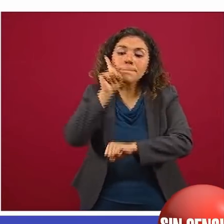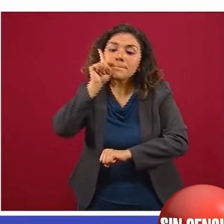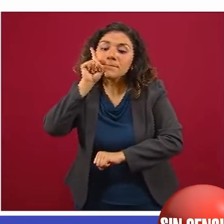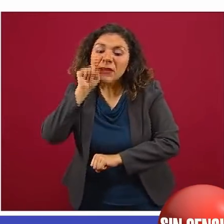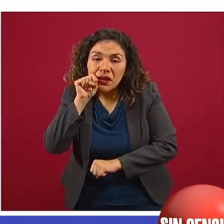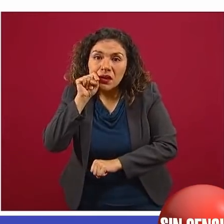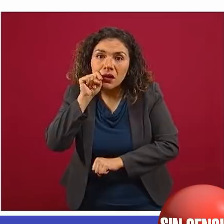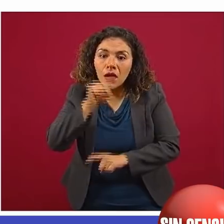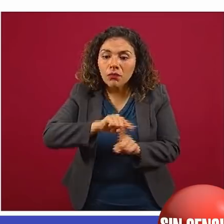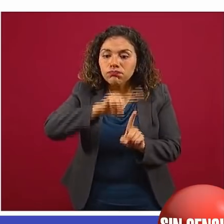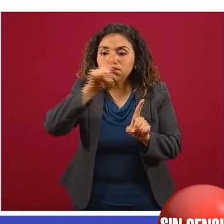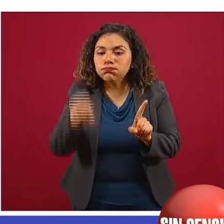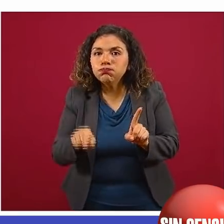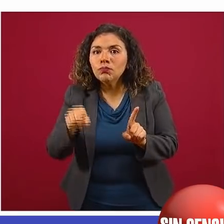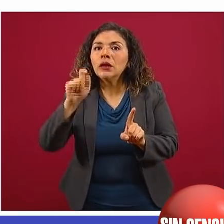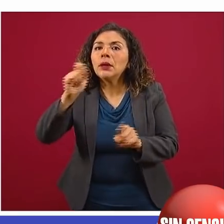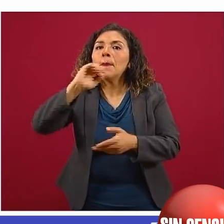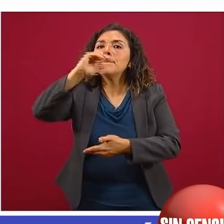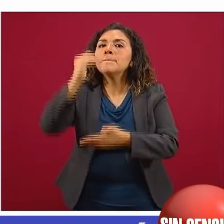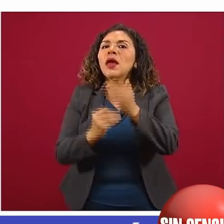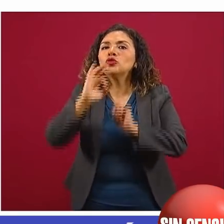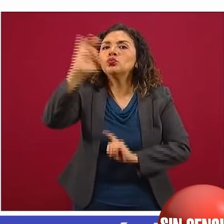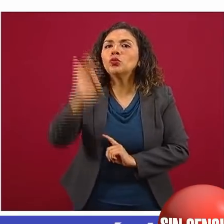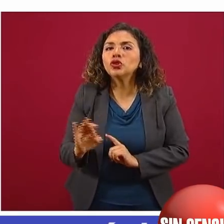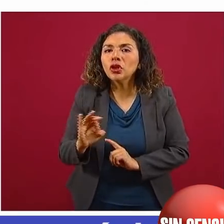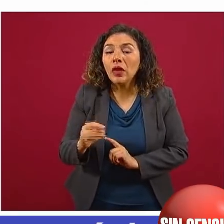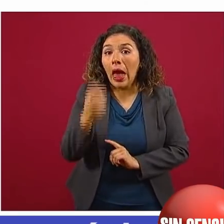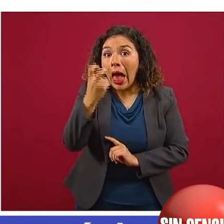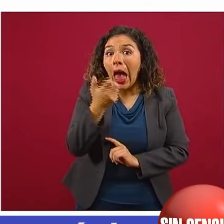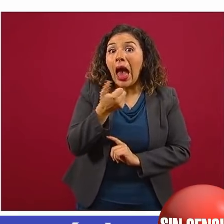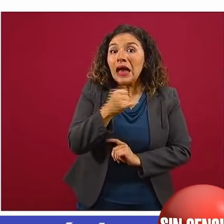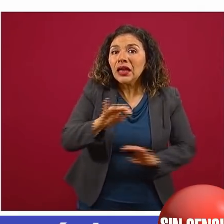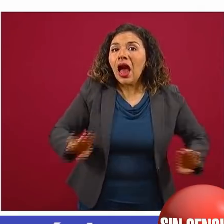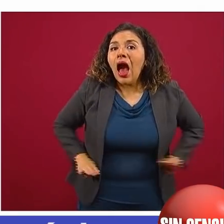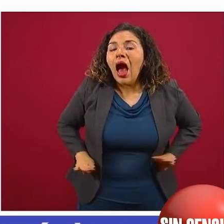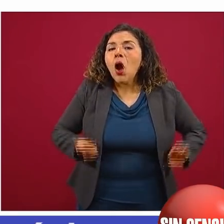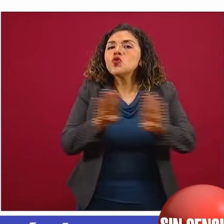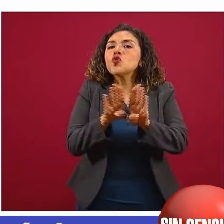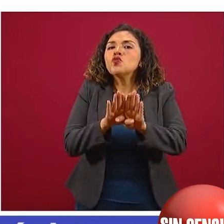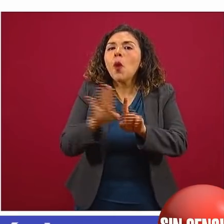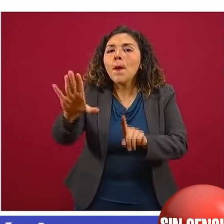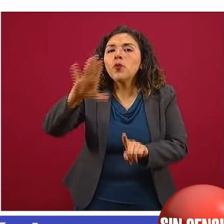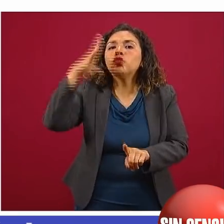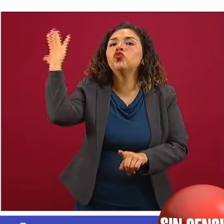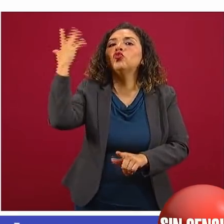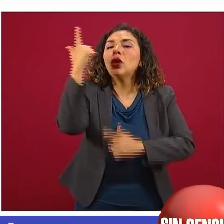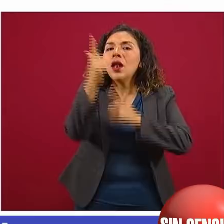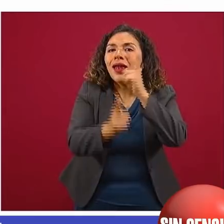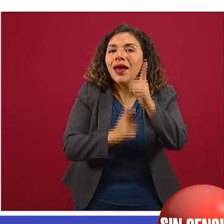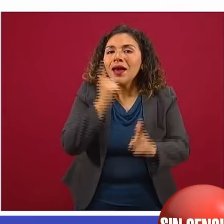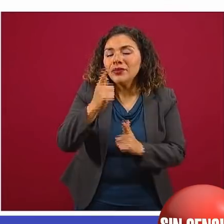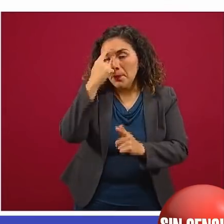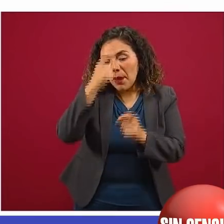menor. Y esto es la velocidad a la que crece la epidemia. Desde luego, como la epidemia ha ido